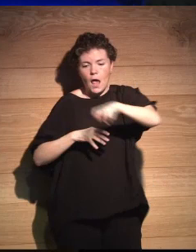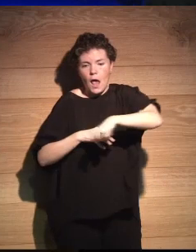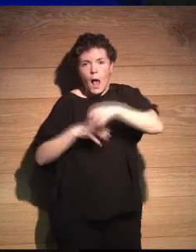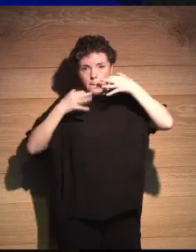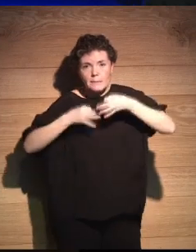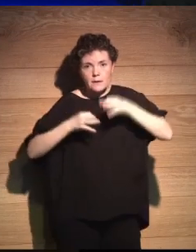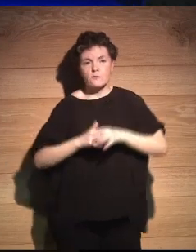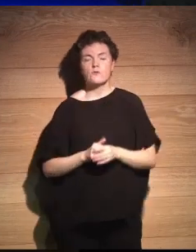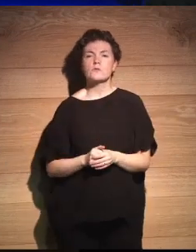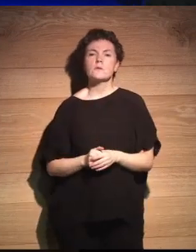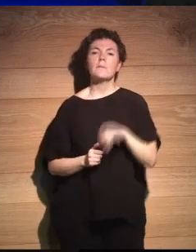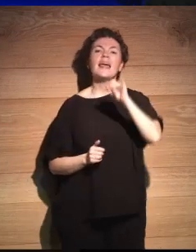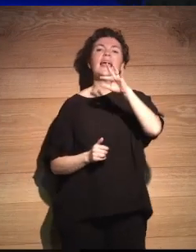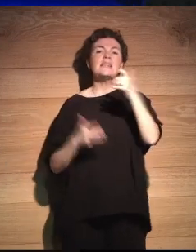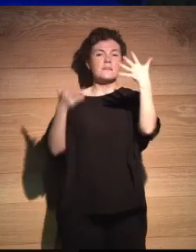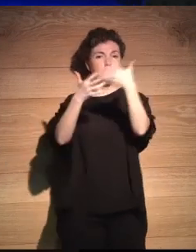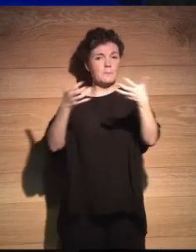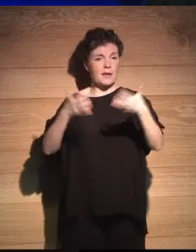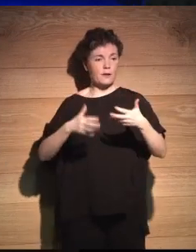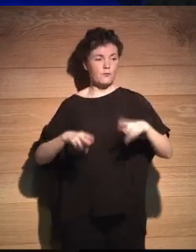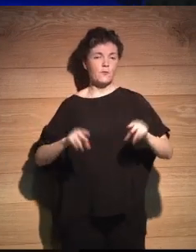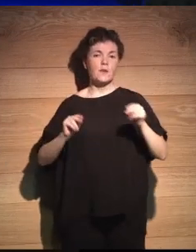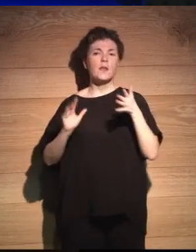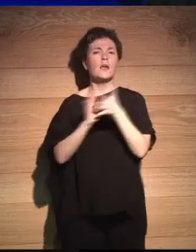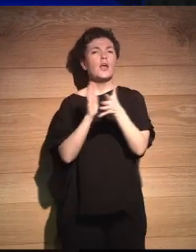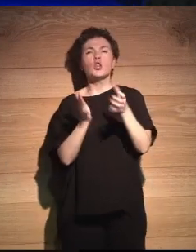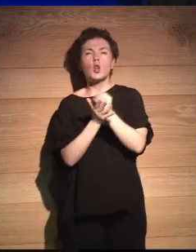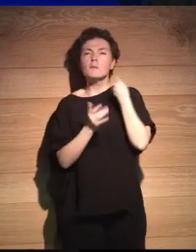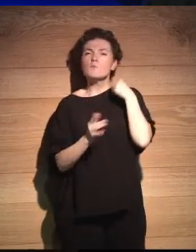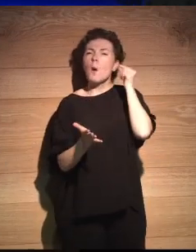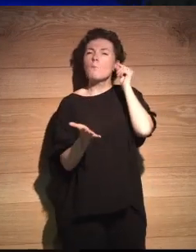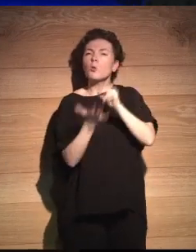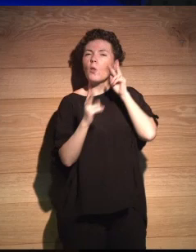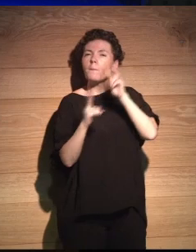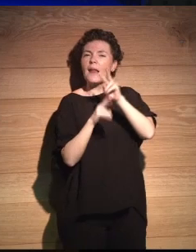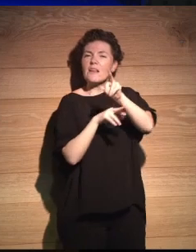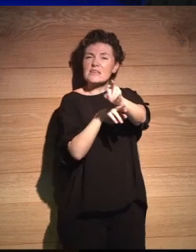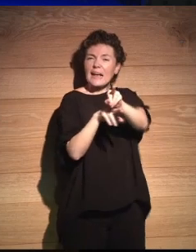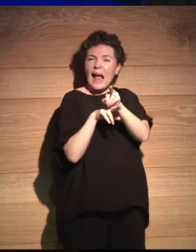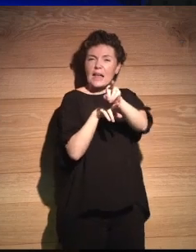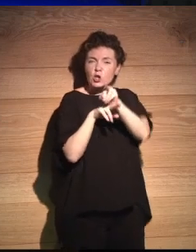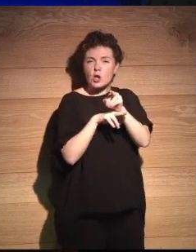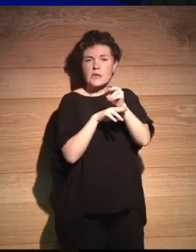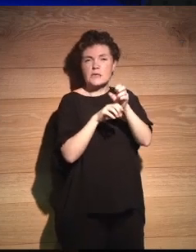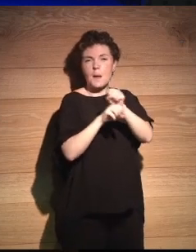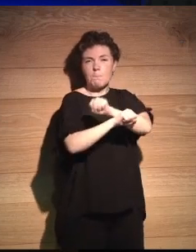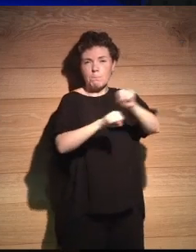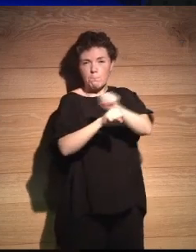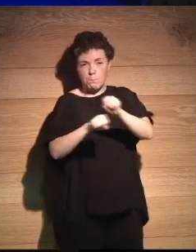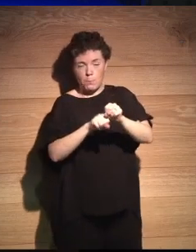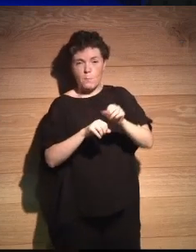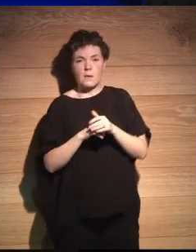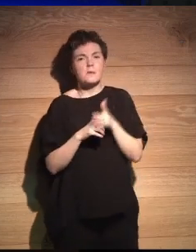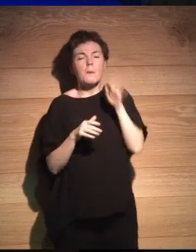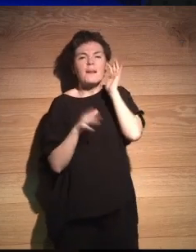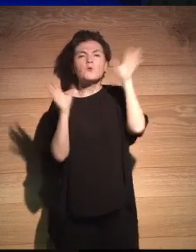Y Ilsa termina este párrafo: todo eso estaba en el punto de mira de los cañones y de los bombardeos de los fascistas. Y creo que es